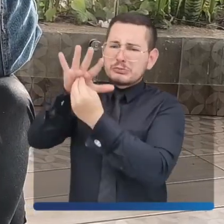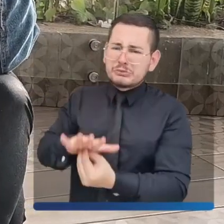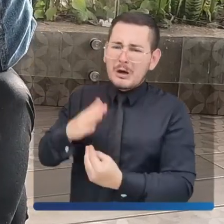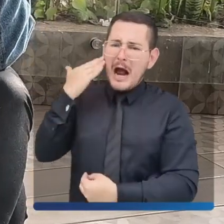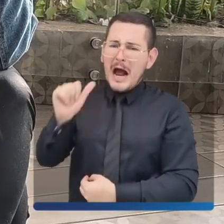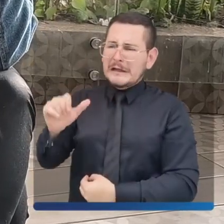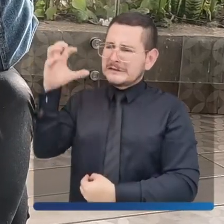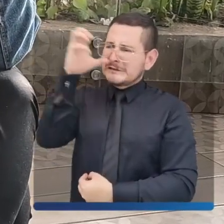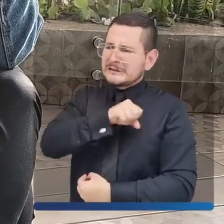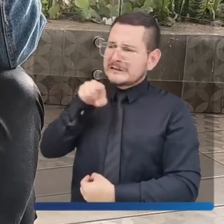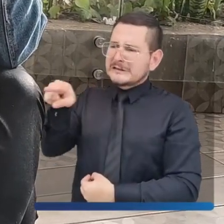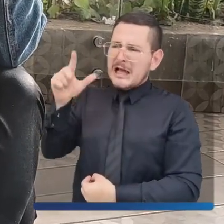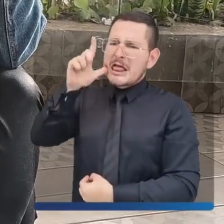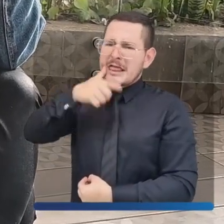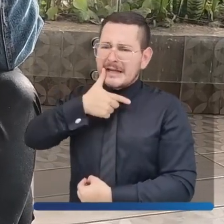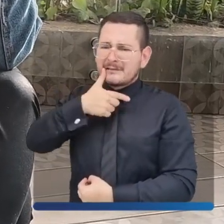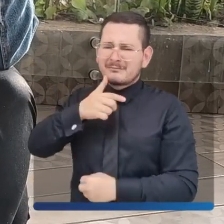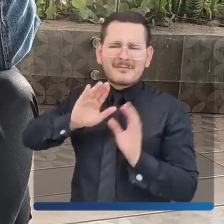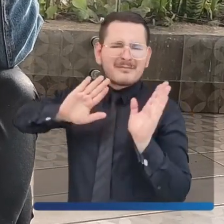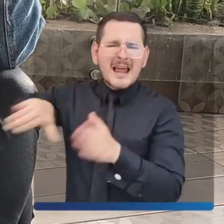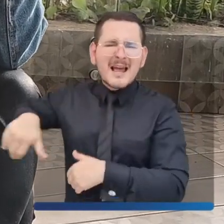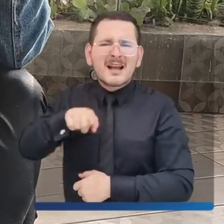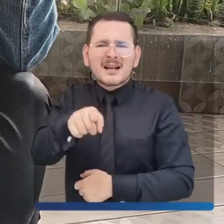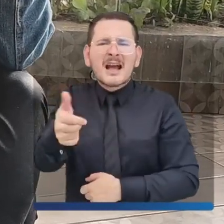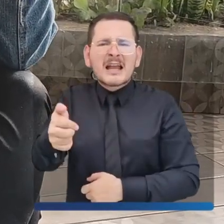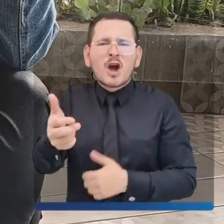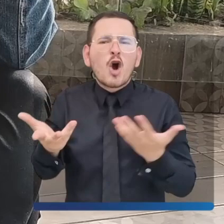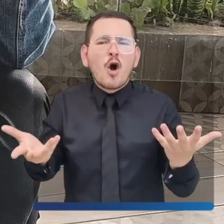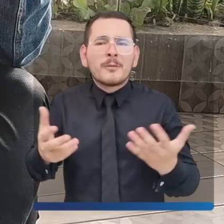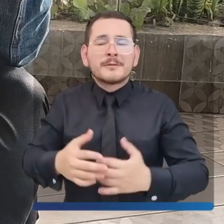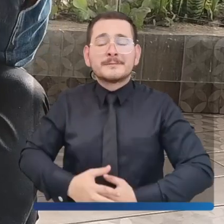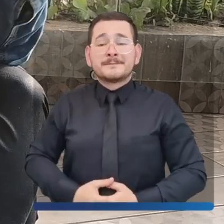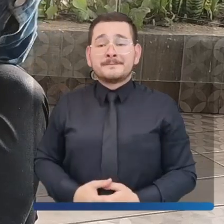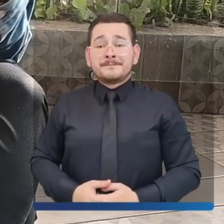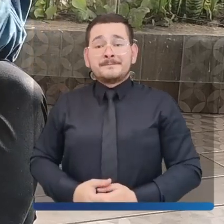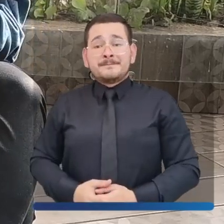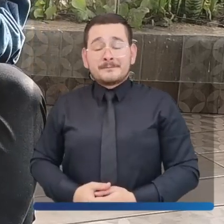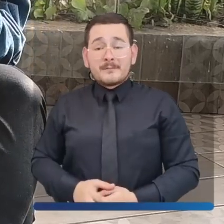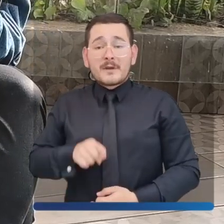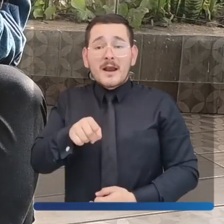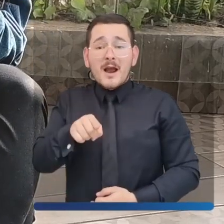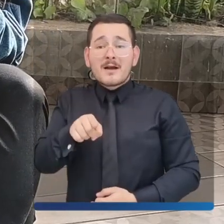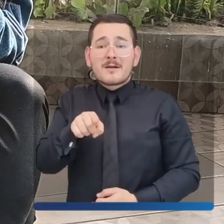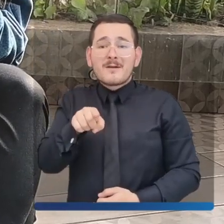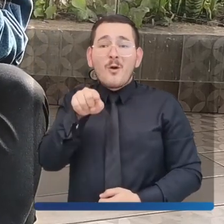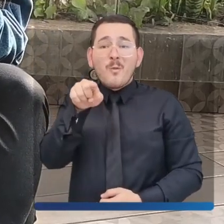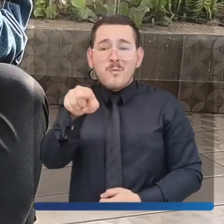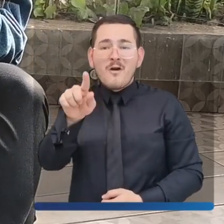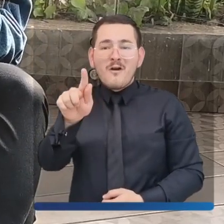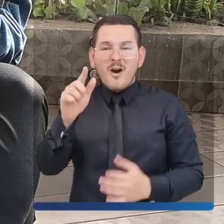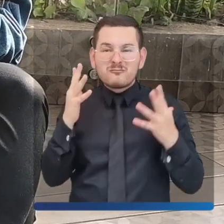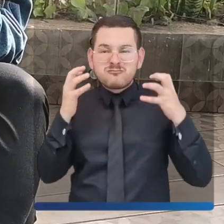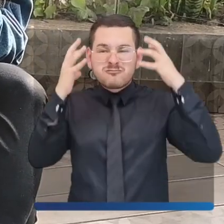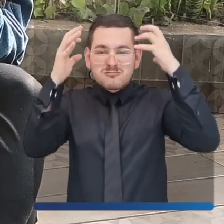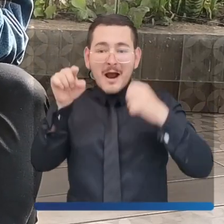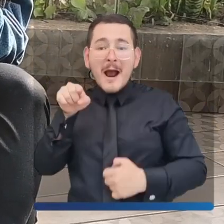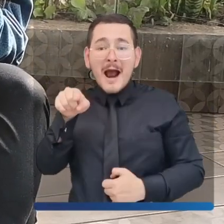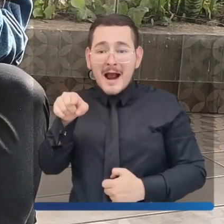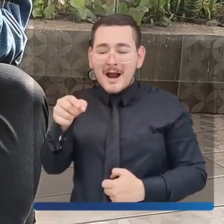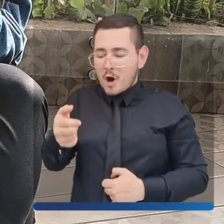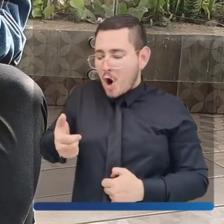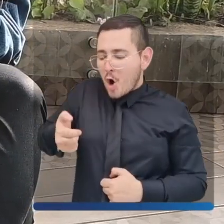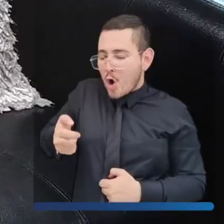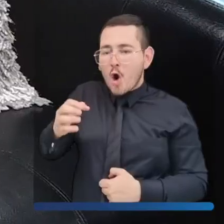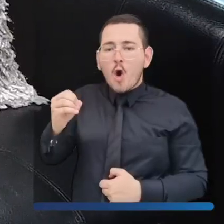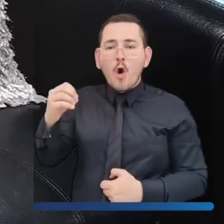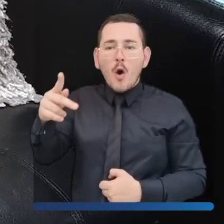trata bien a la señora. Yo me he dado cuenta que la vecina vive triste. Mejor dicho, ¿qué le doy a esto? Bueno, ma, metas en la foto del Furioso con el botón del centro ese que